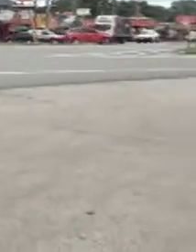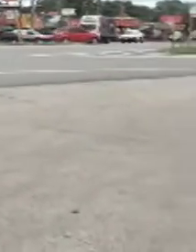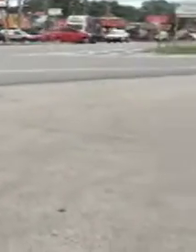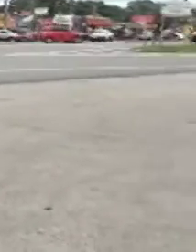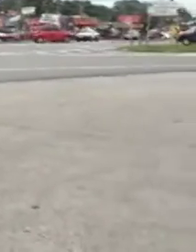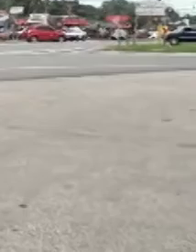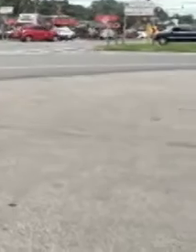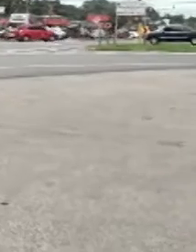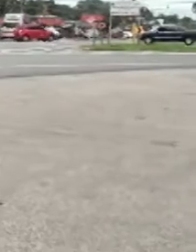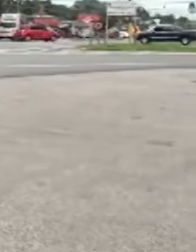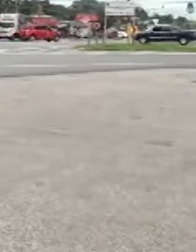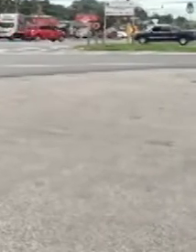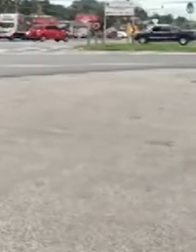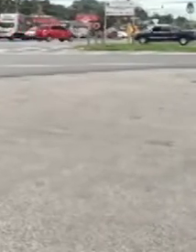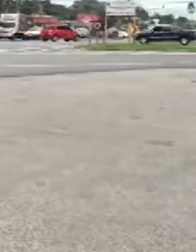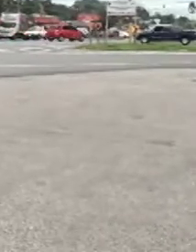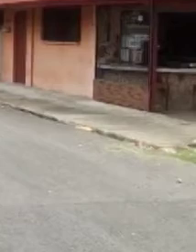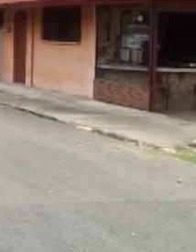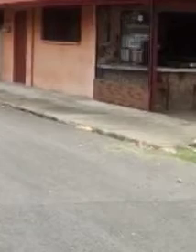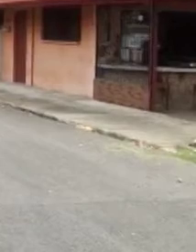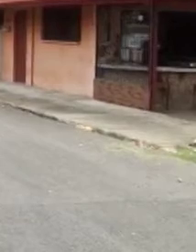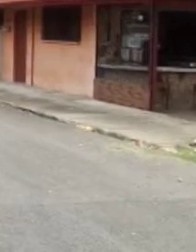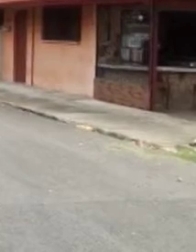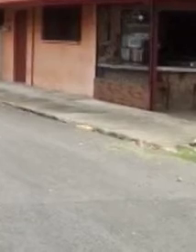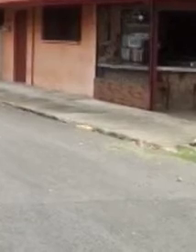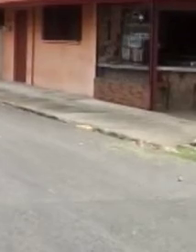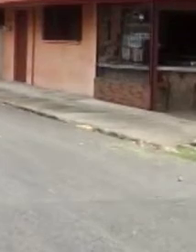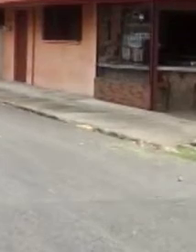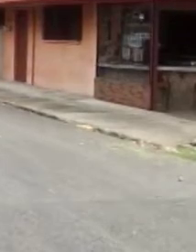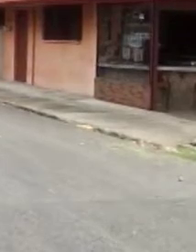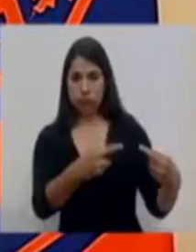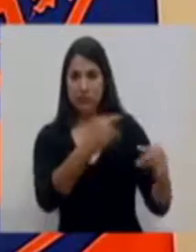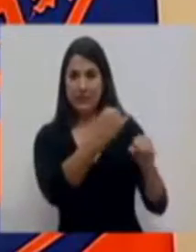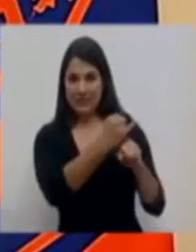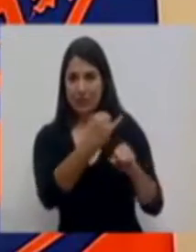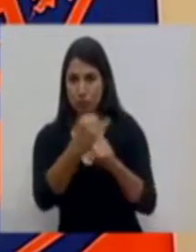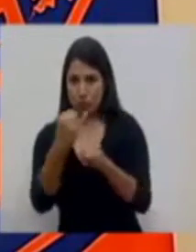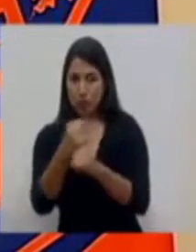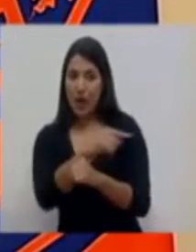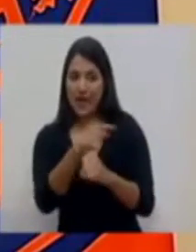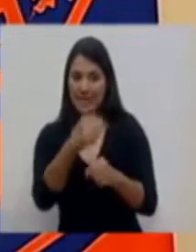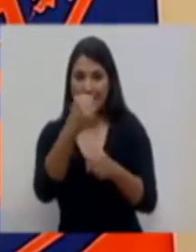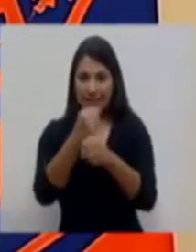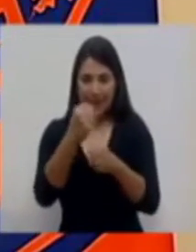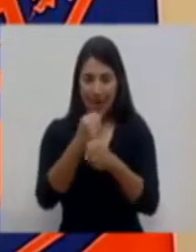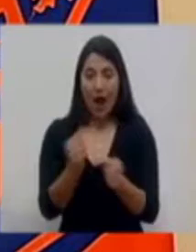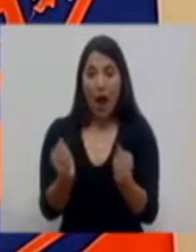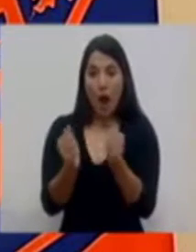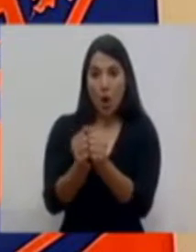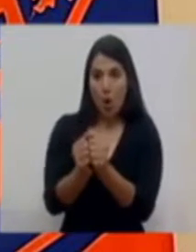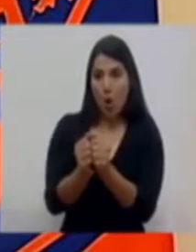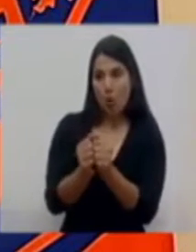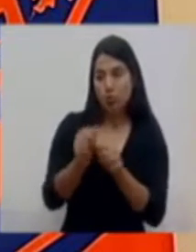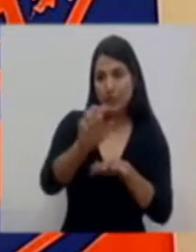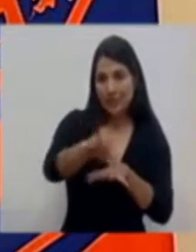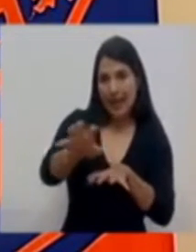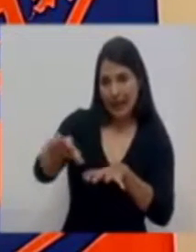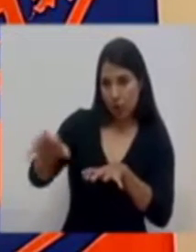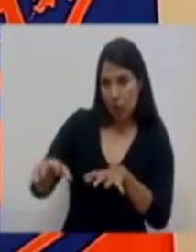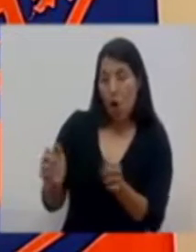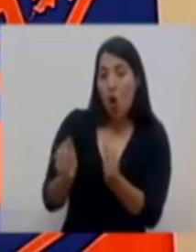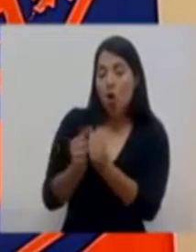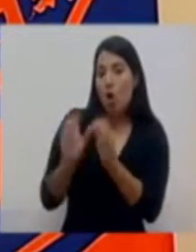además de las instituciones que ya trabajan en los territorios en el marco de los comités municipales de emergencia